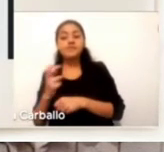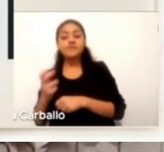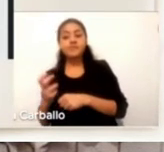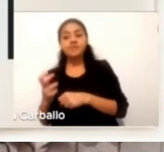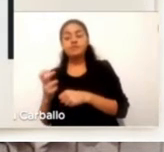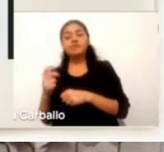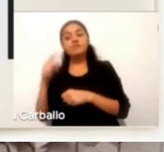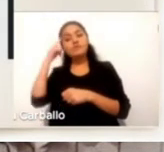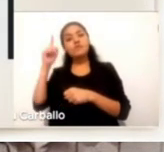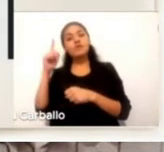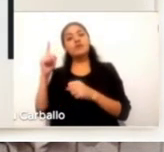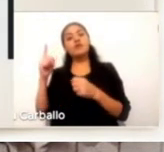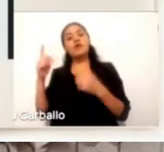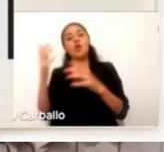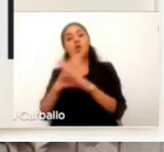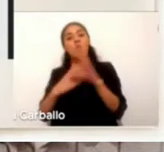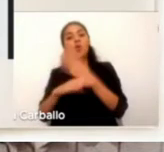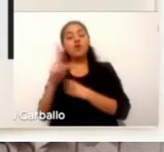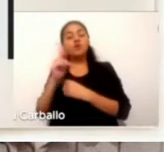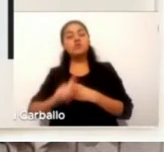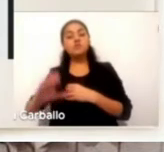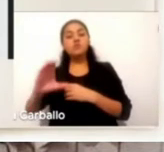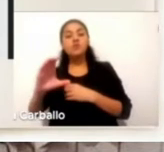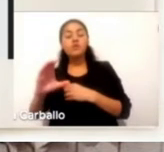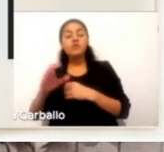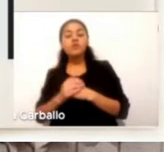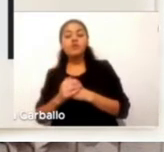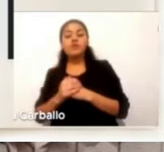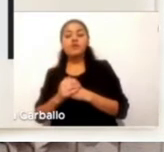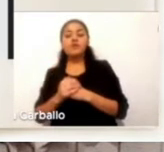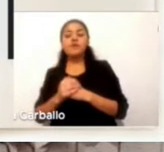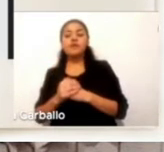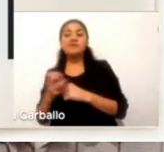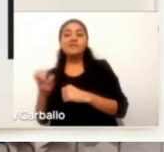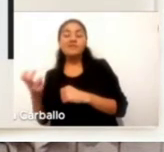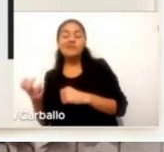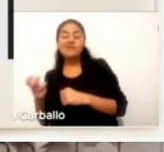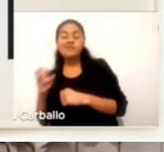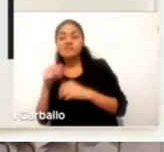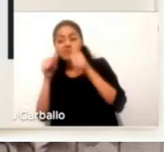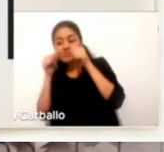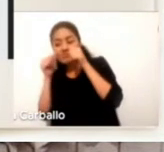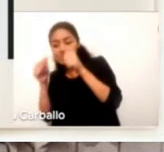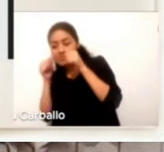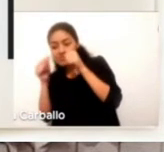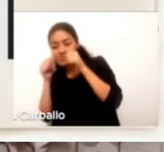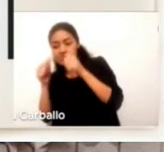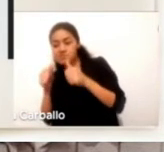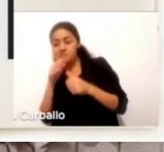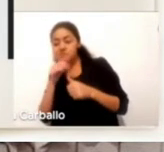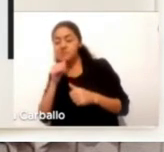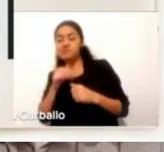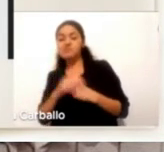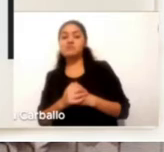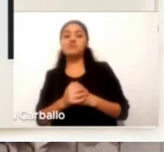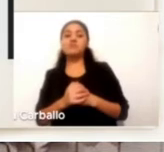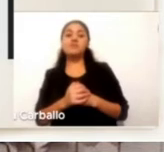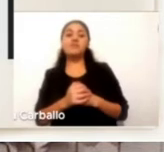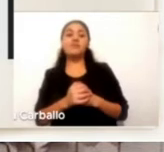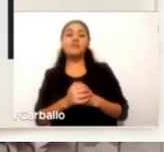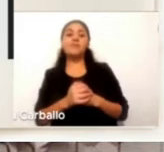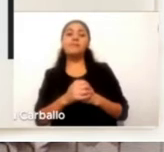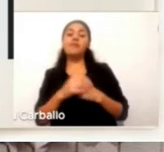públicos válidamente celebrados, se propone estimar como inatendible el presente motivo de disenso. Grupo